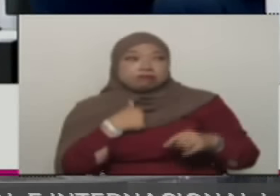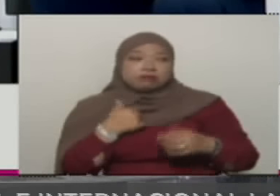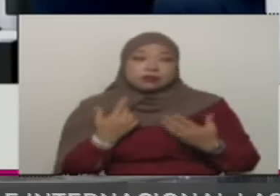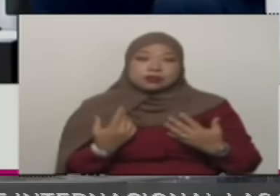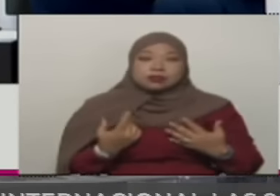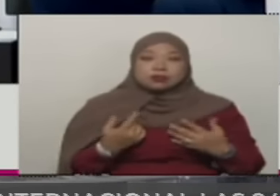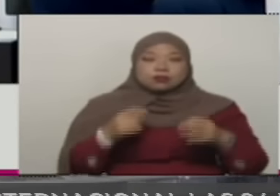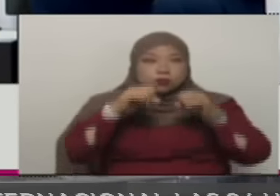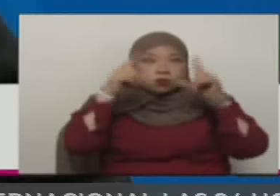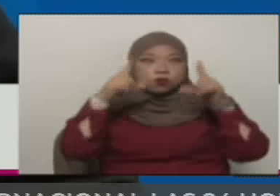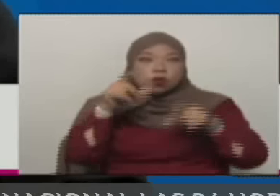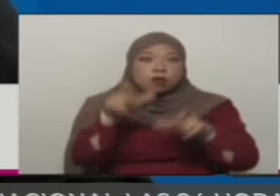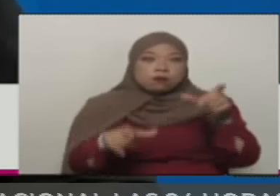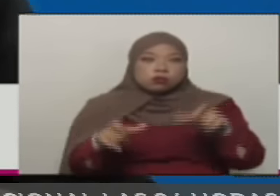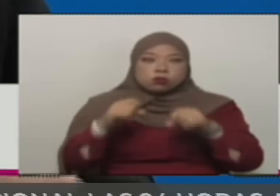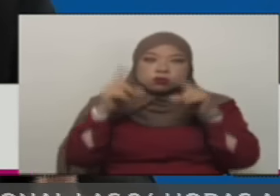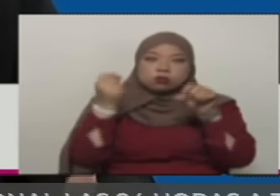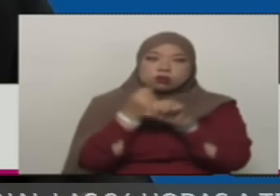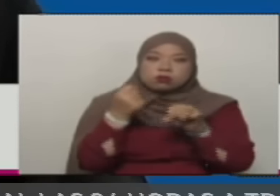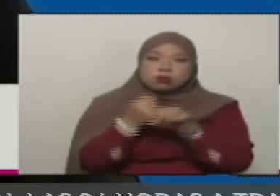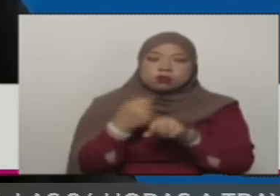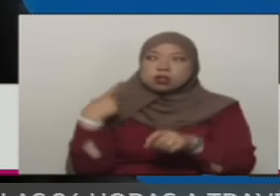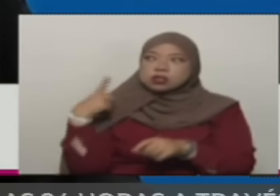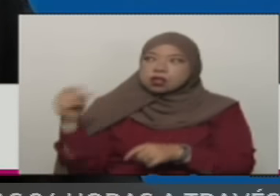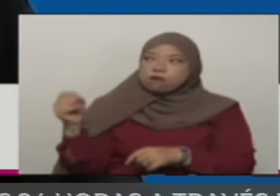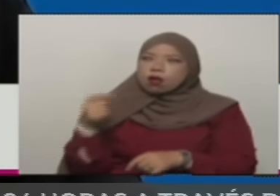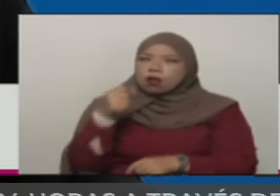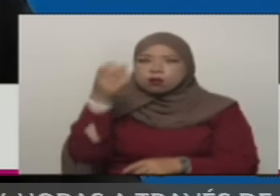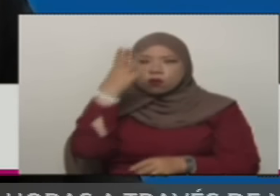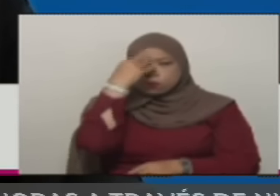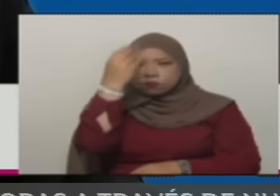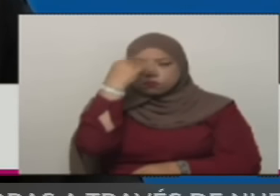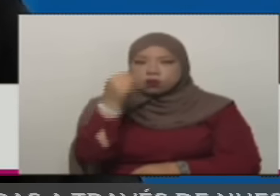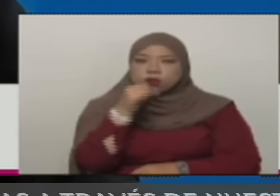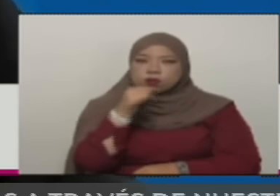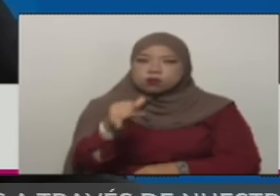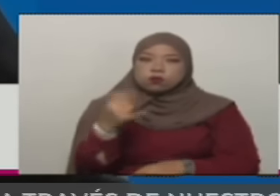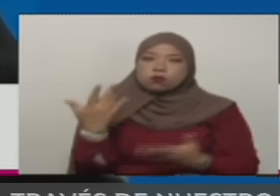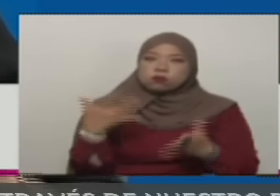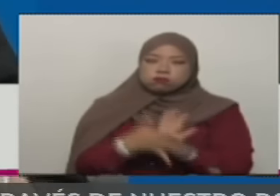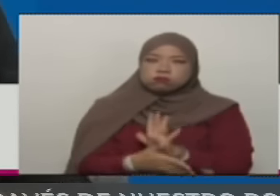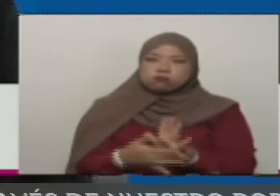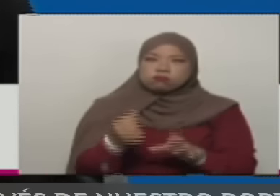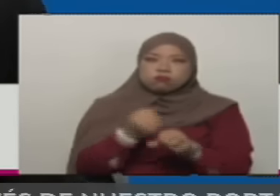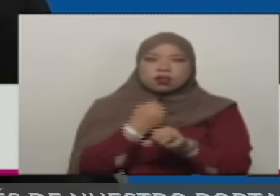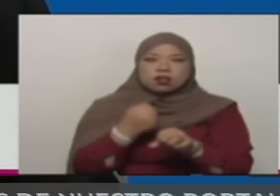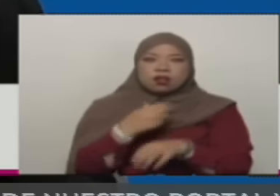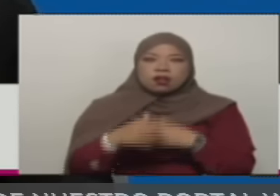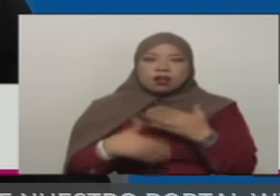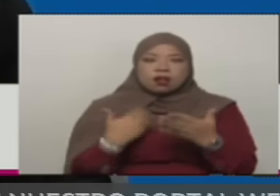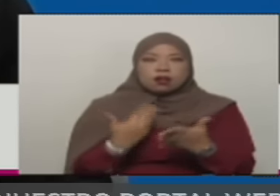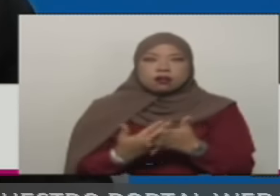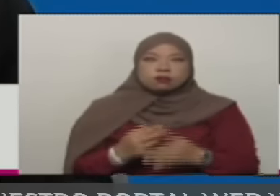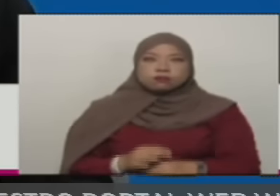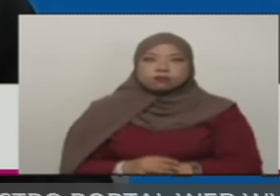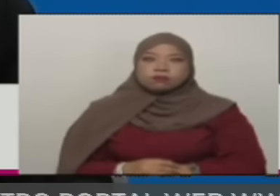Sorprende a algunos la noticia de la salida del país de Edmundo González Urrutia. Pero más allá de eso, yo creo que...